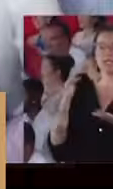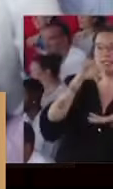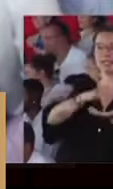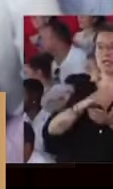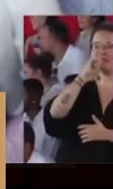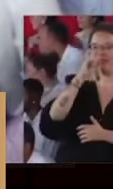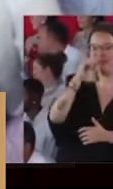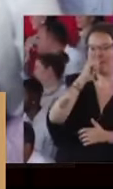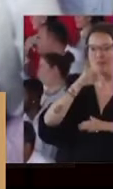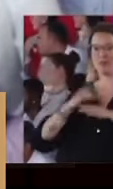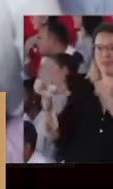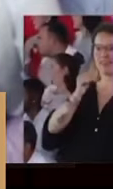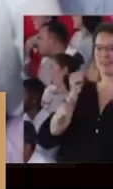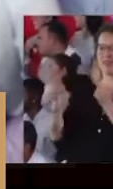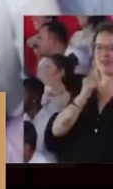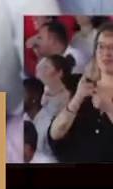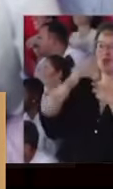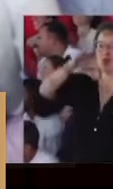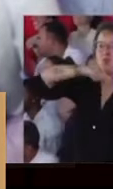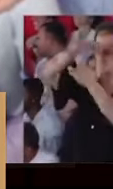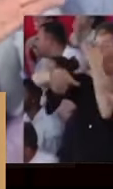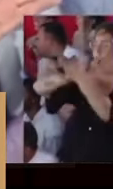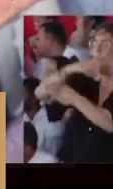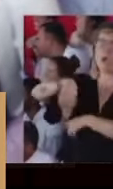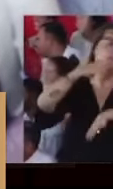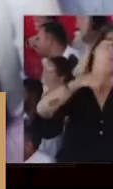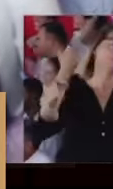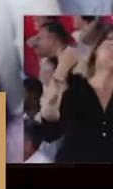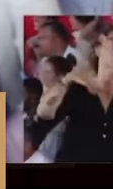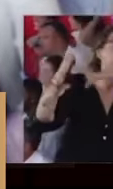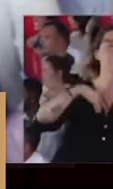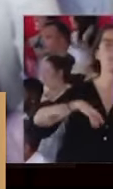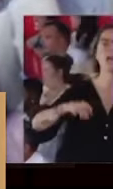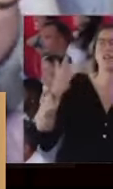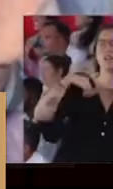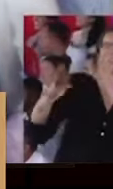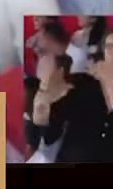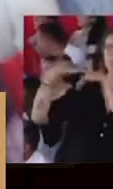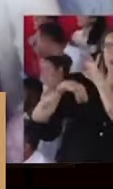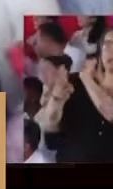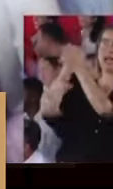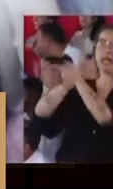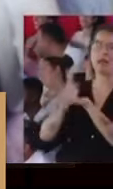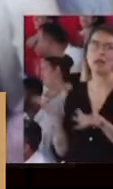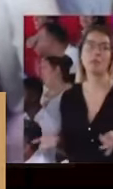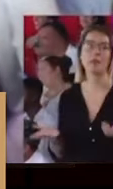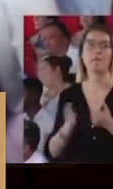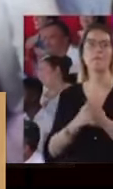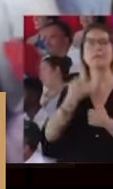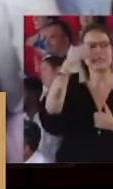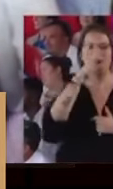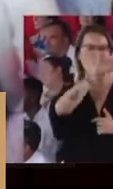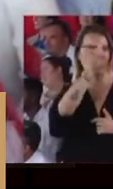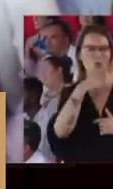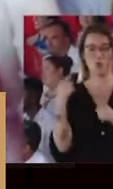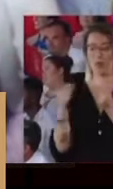hay tres incógnitas en las cuales la estrategia del gobierno pues se irá, bueno, pues cada vez viendo más clara en los próximos meses.